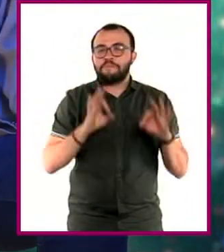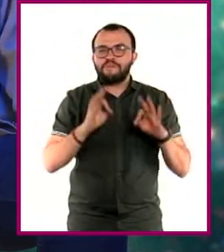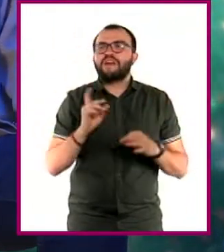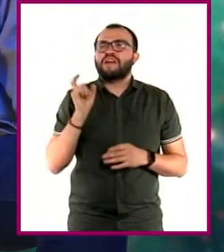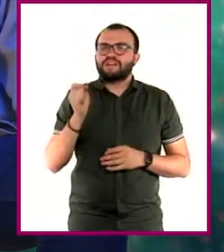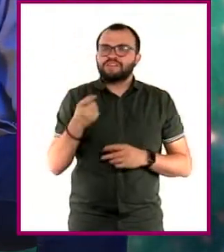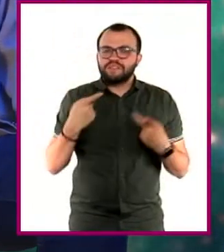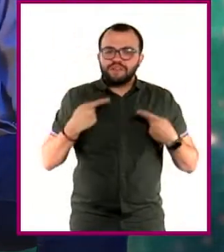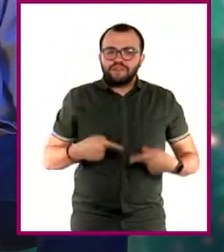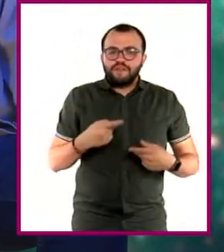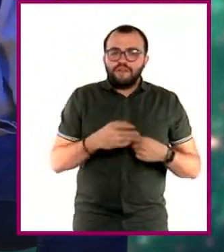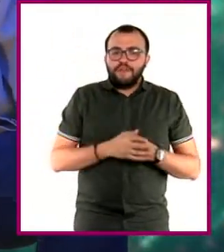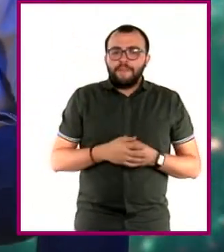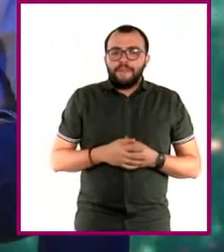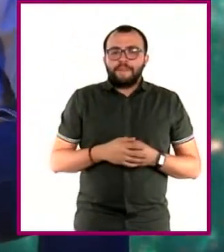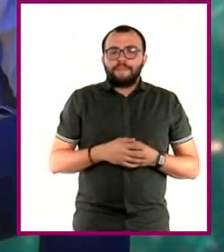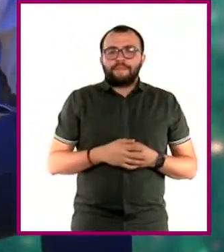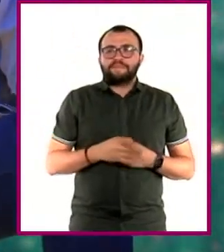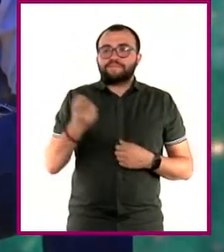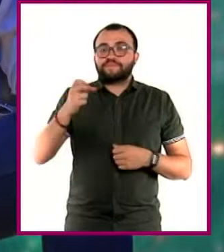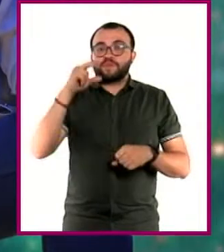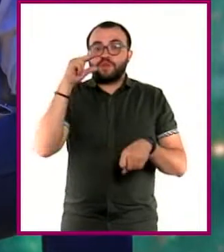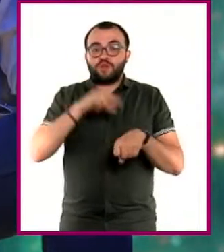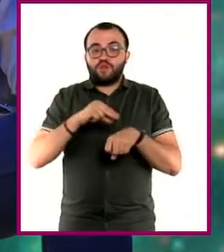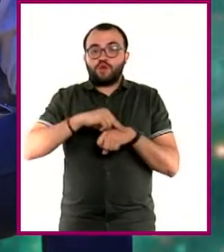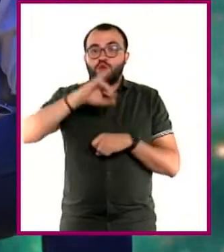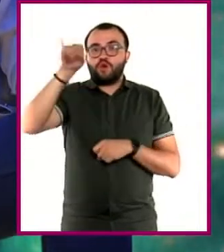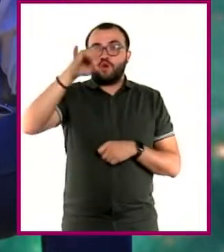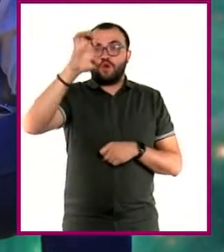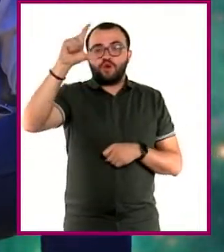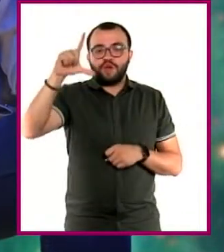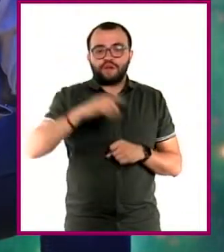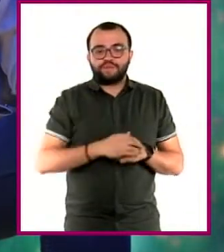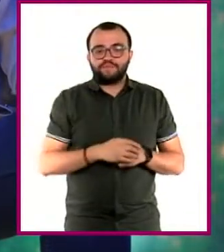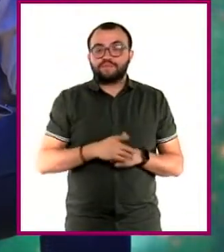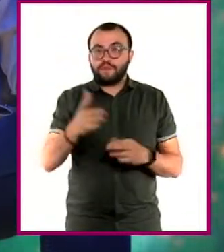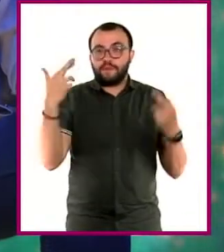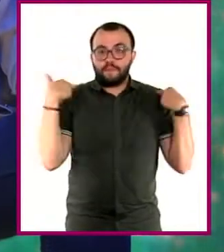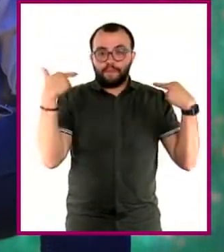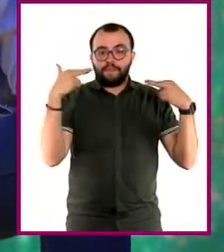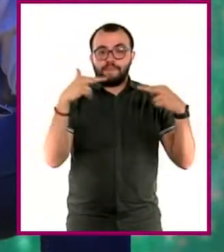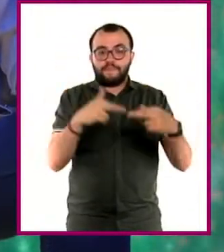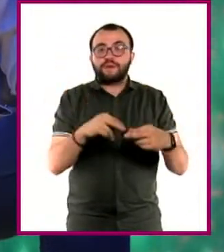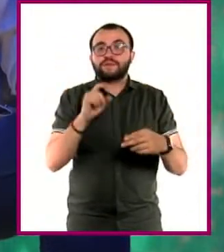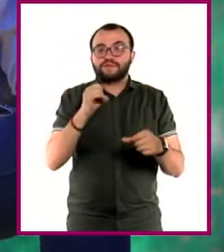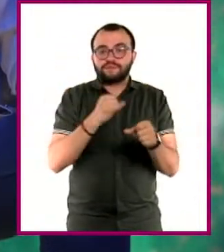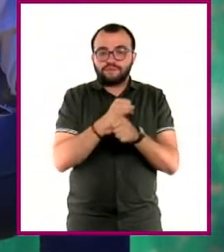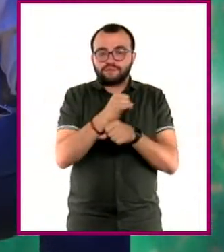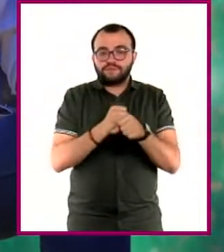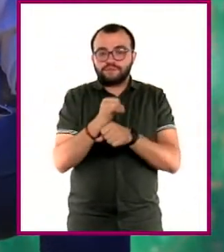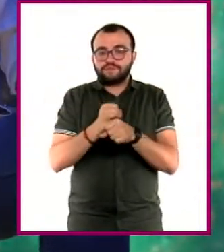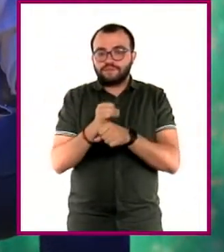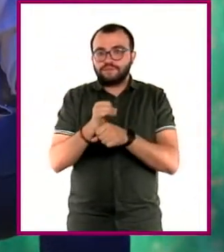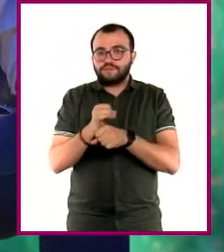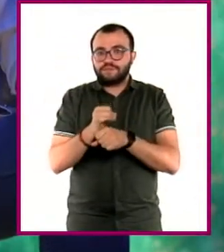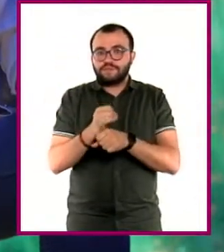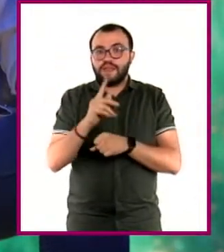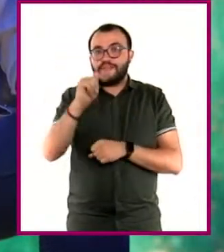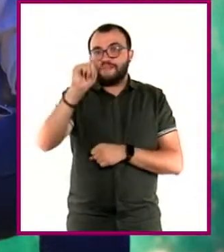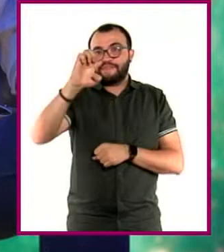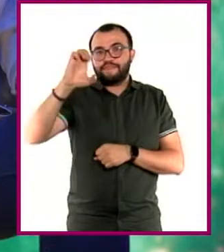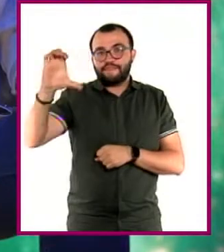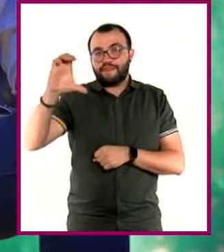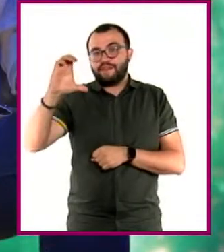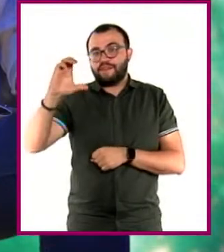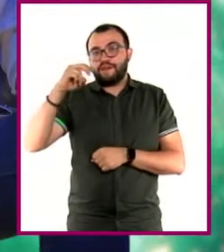él? Es el doctor Joel Mendoza Temis, docente de asignatura e investigador adscrito al TEC Nacional de